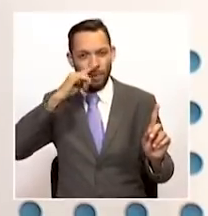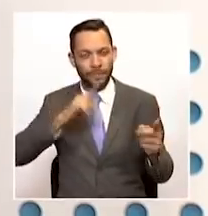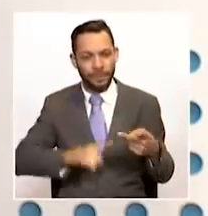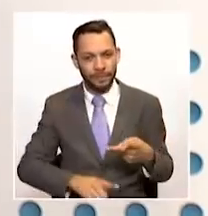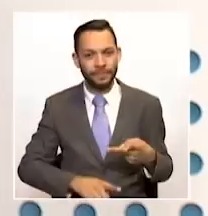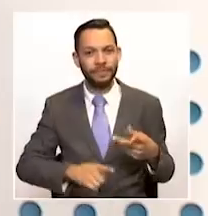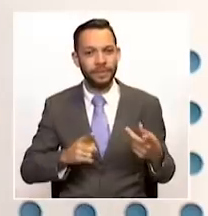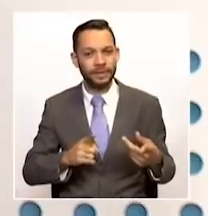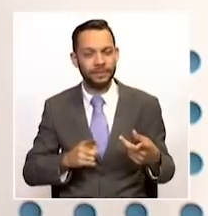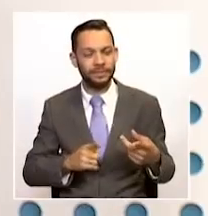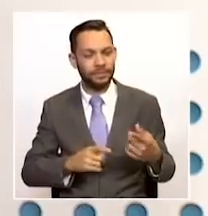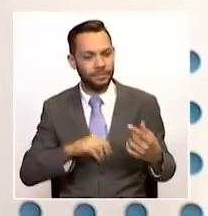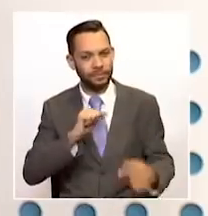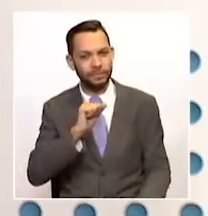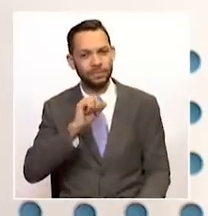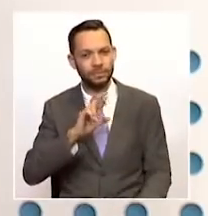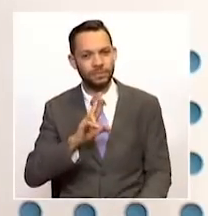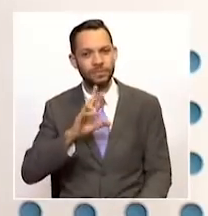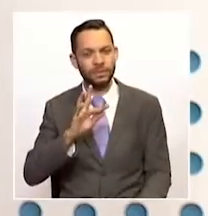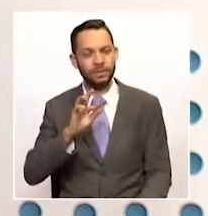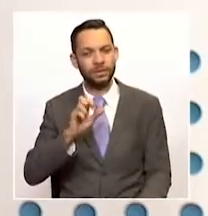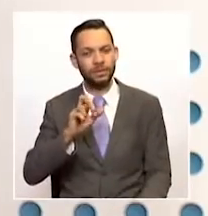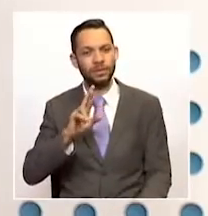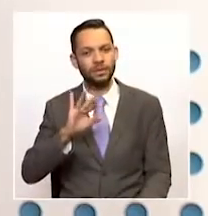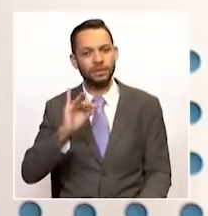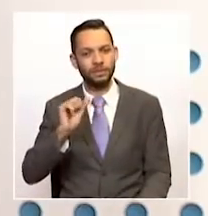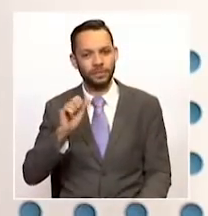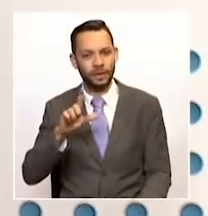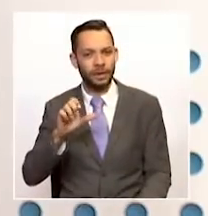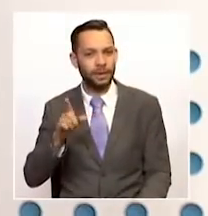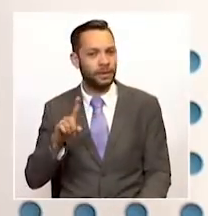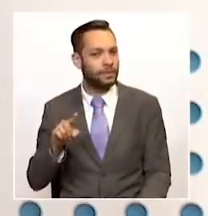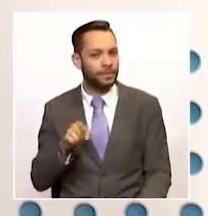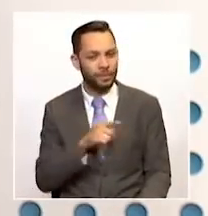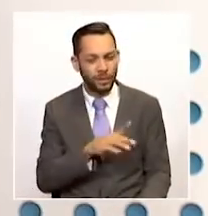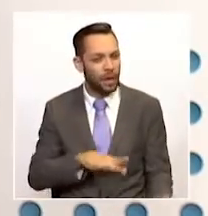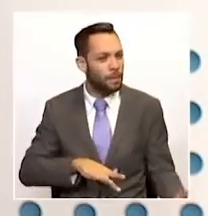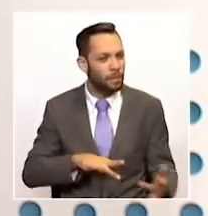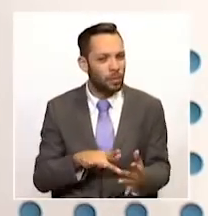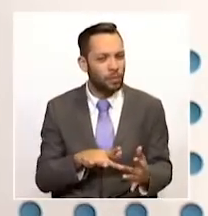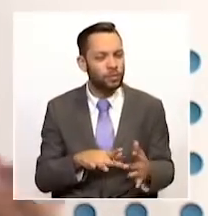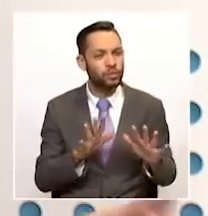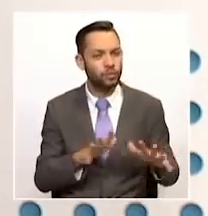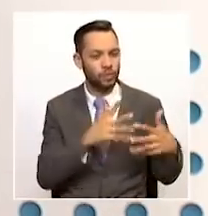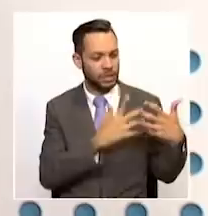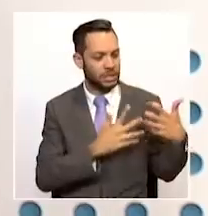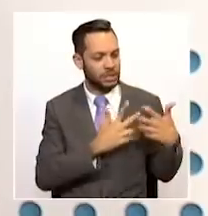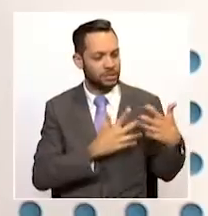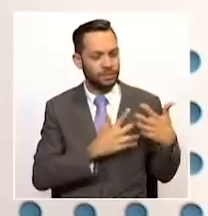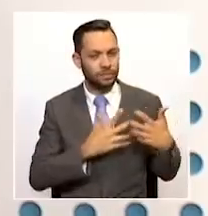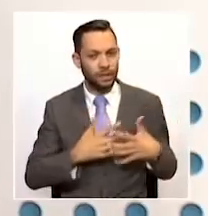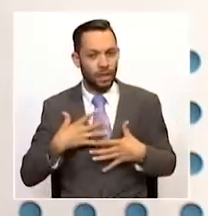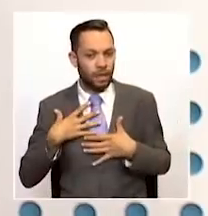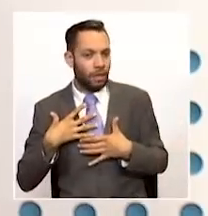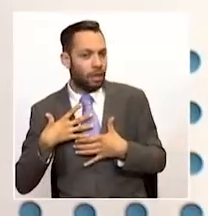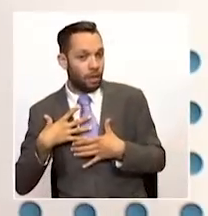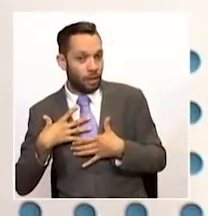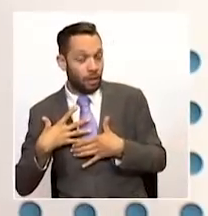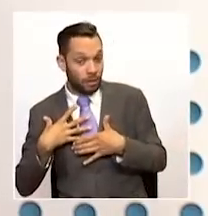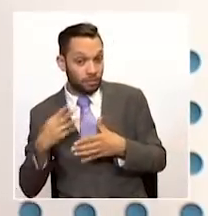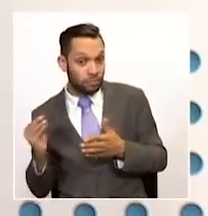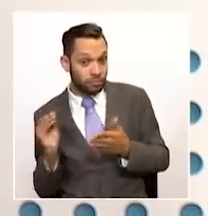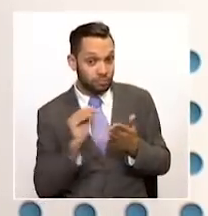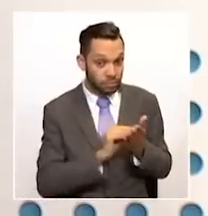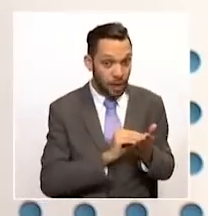hidrógenos arteriales donde ahí podemos mirar si hay compromisos metabólicos o compromisos respiratorios como lo si el doctor es